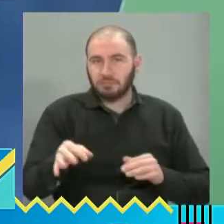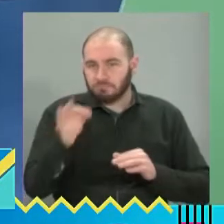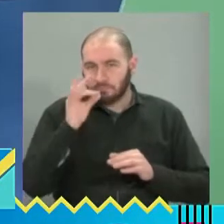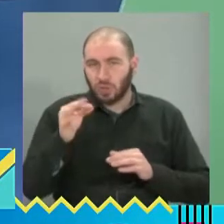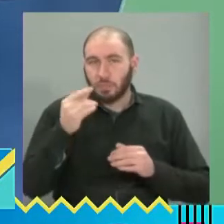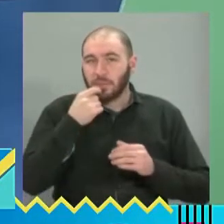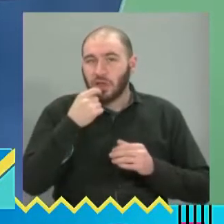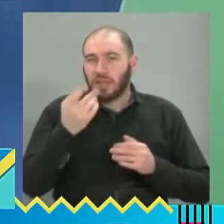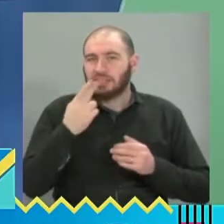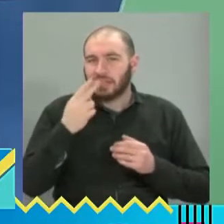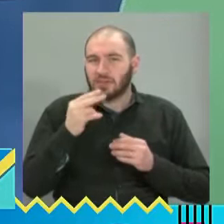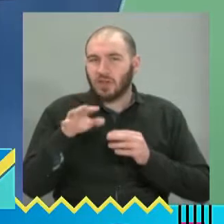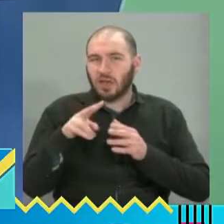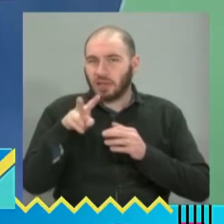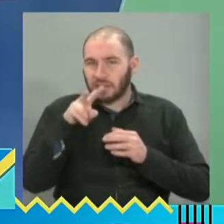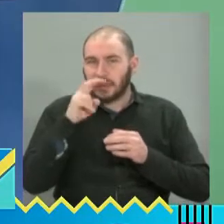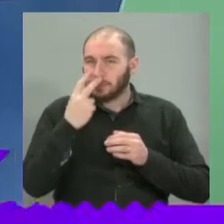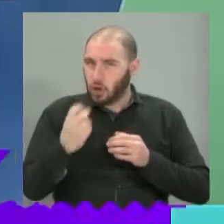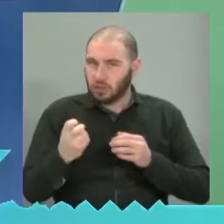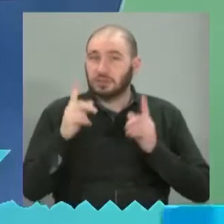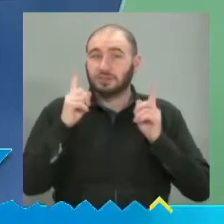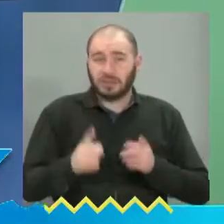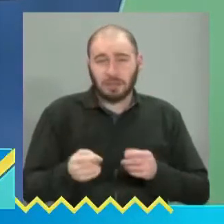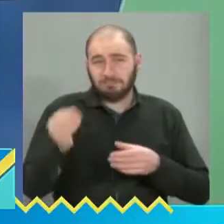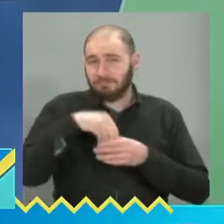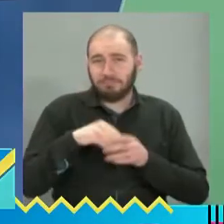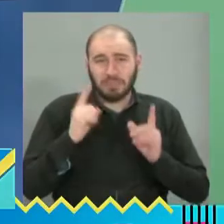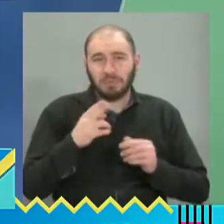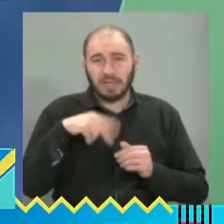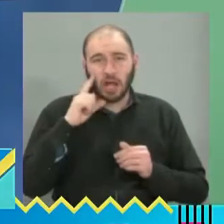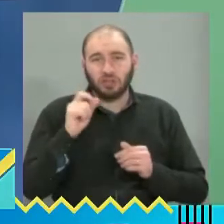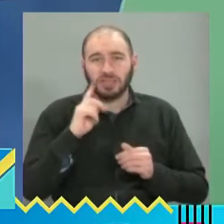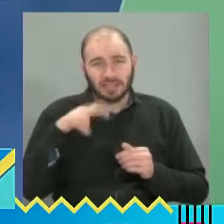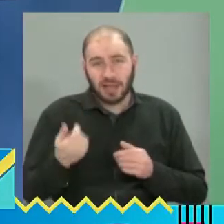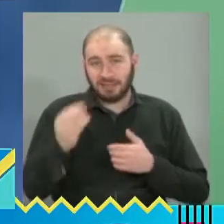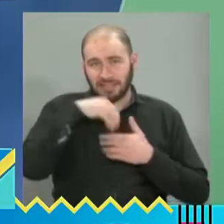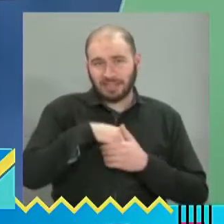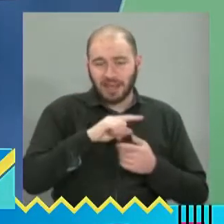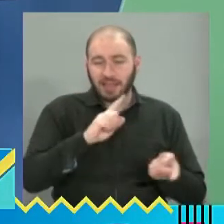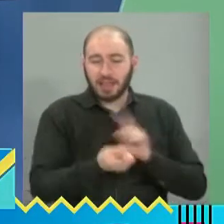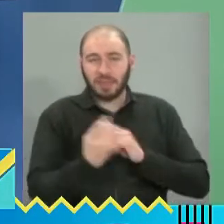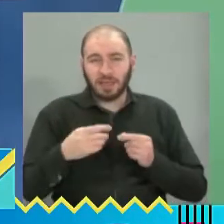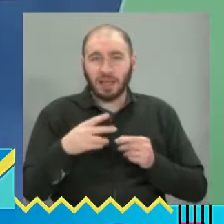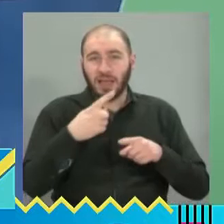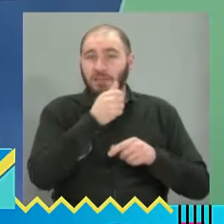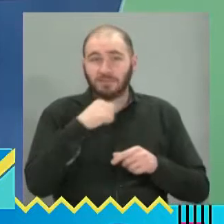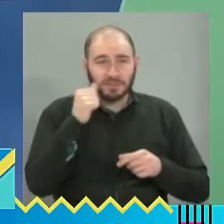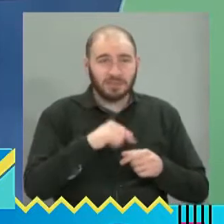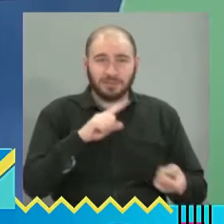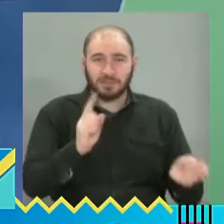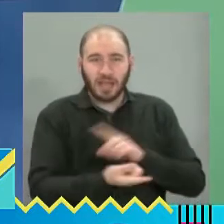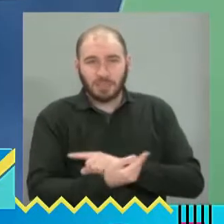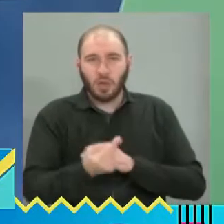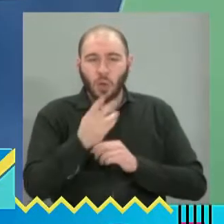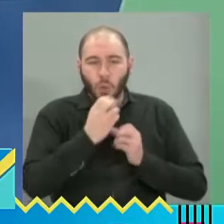consumir el cigarrillo electrónico, donde también seguimos incorporando la nicotina y lo que cambiamos es el tóxico, donde lo que produce